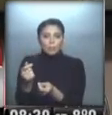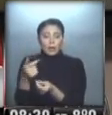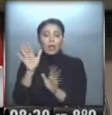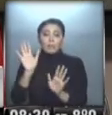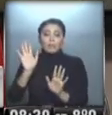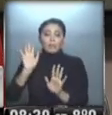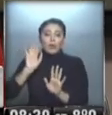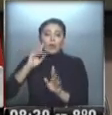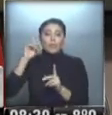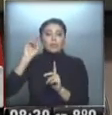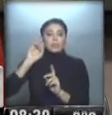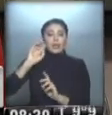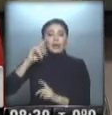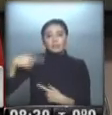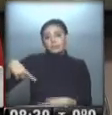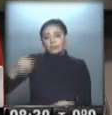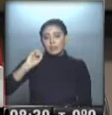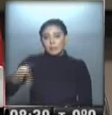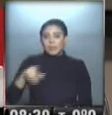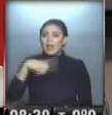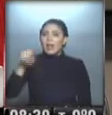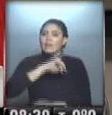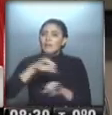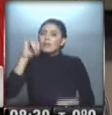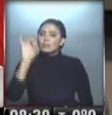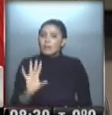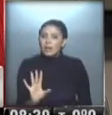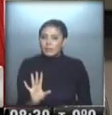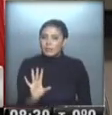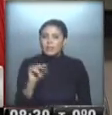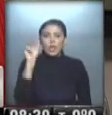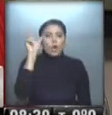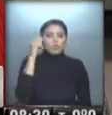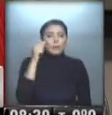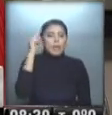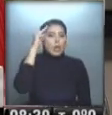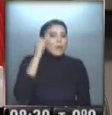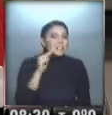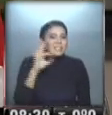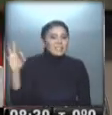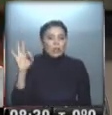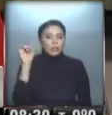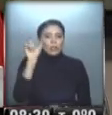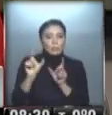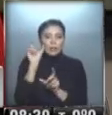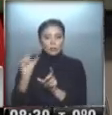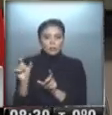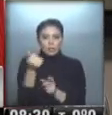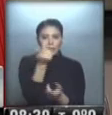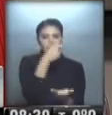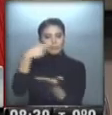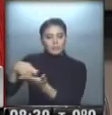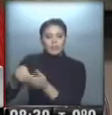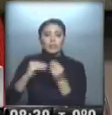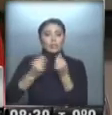afectados informa que solamente le devolvió a 8 mil 900 clientes que el total que devolvió fueron